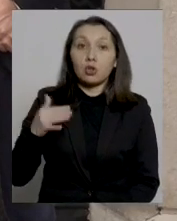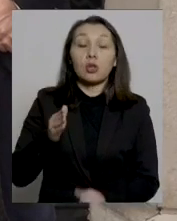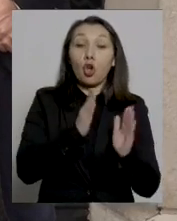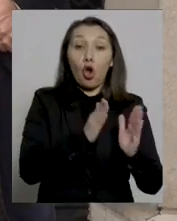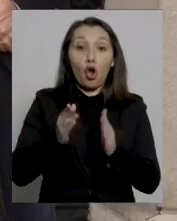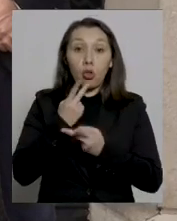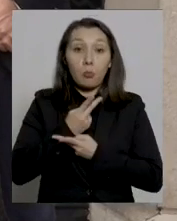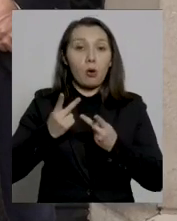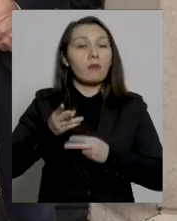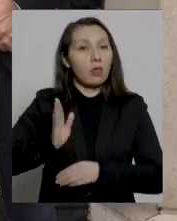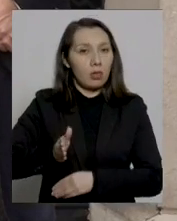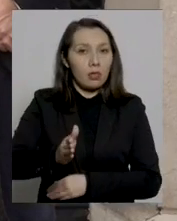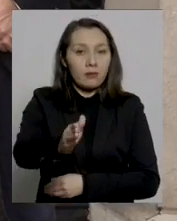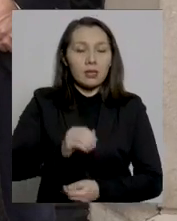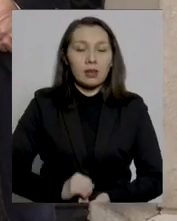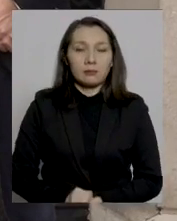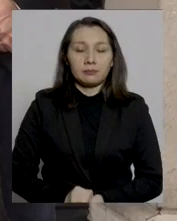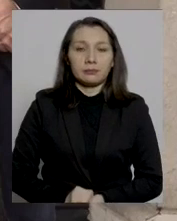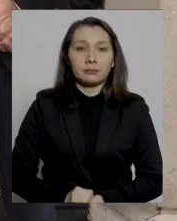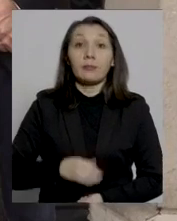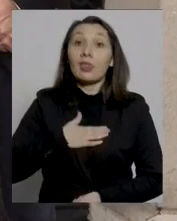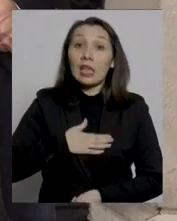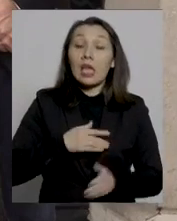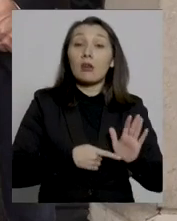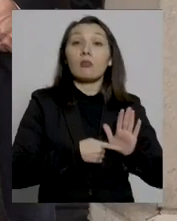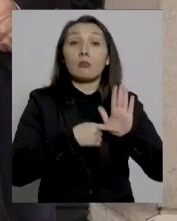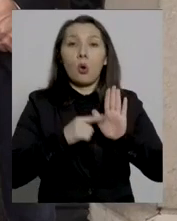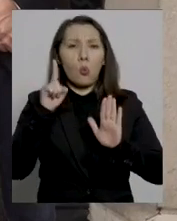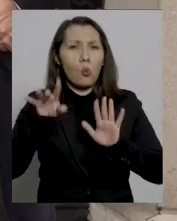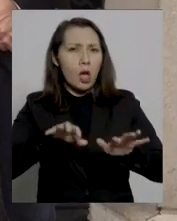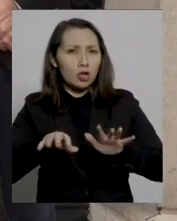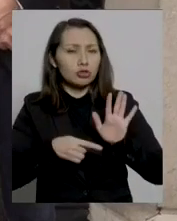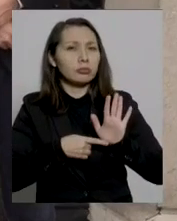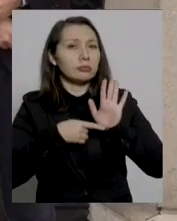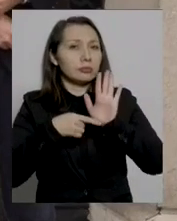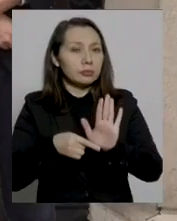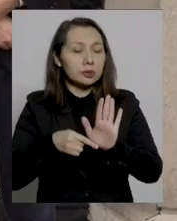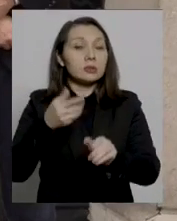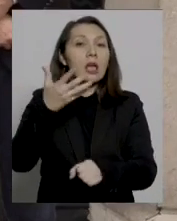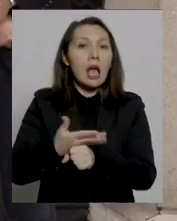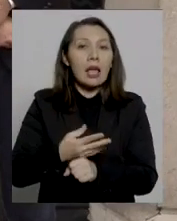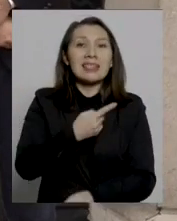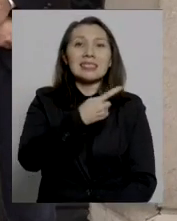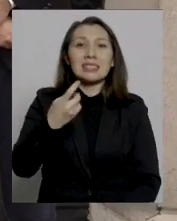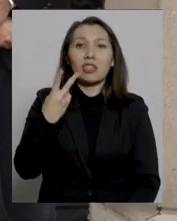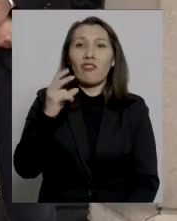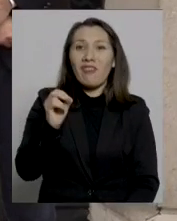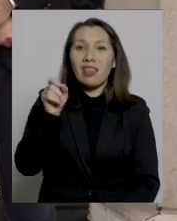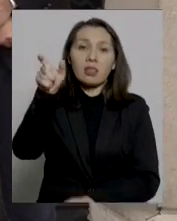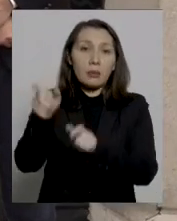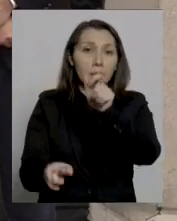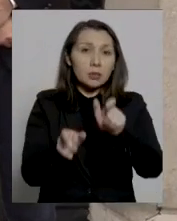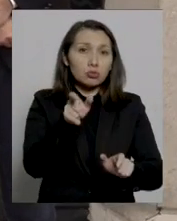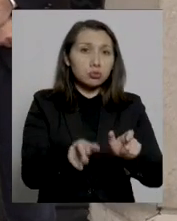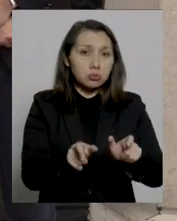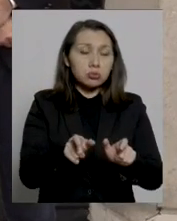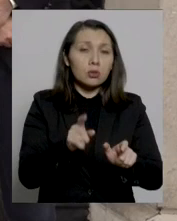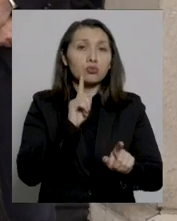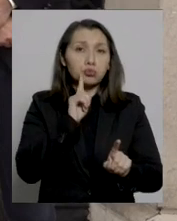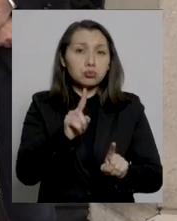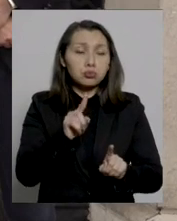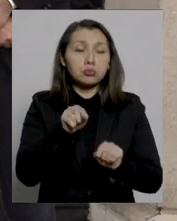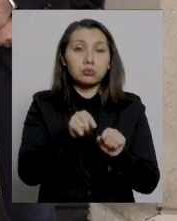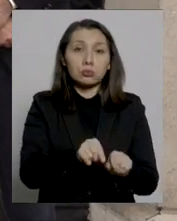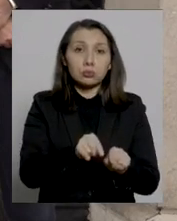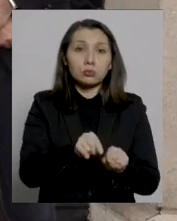orden público se mantenga. Quiero destacar un hecho. Hay 120 casos en